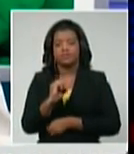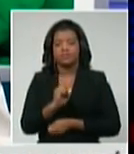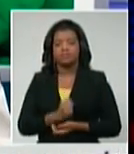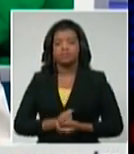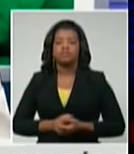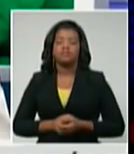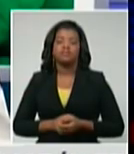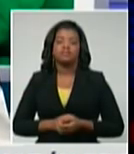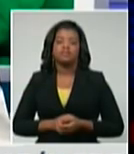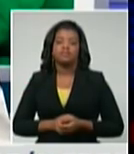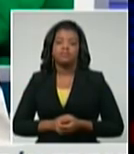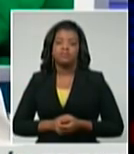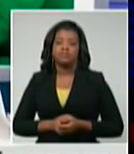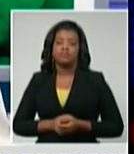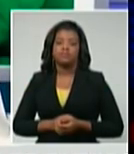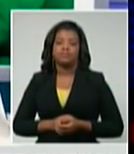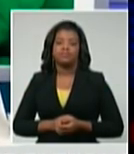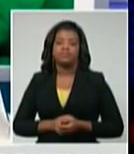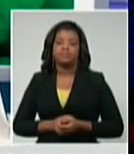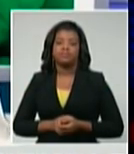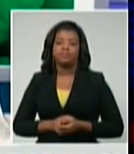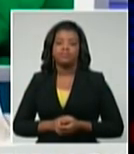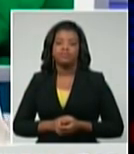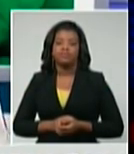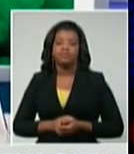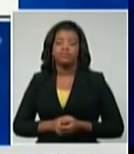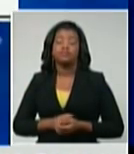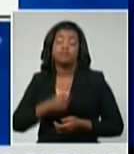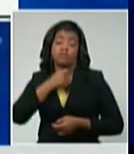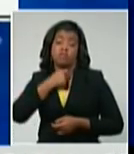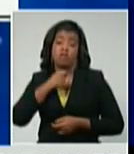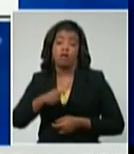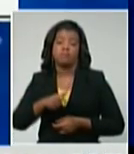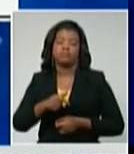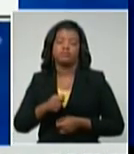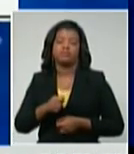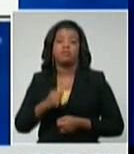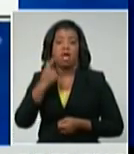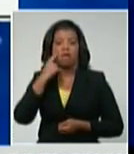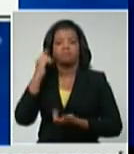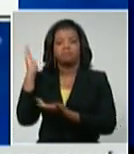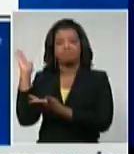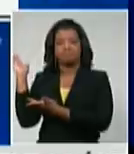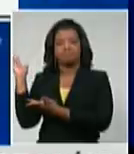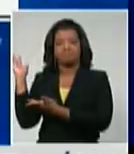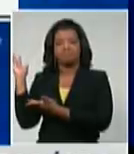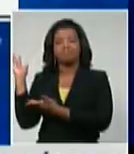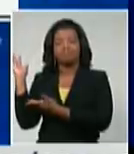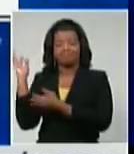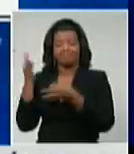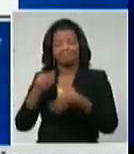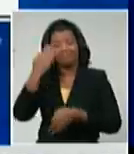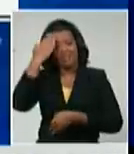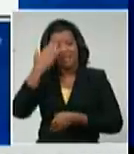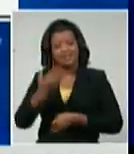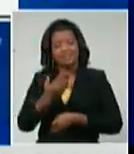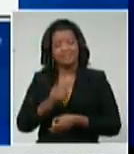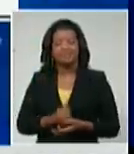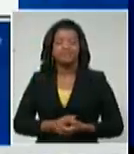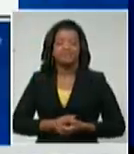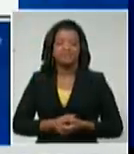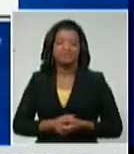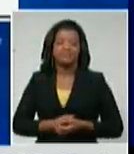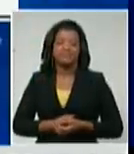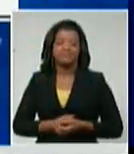Cuando vamos a ver, porque creo que es importante, ¿no? Ahí está, muchas gracias Lilian. Ahí